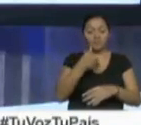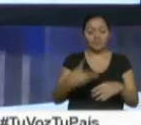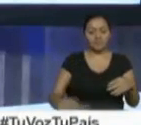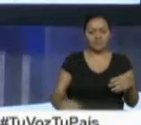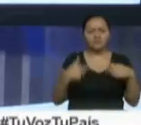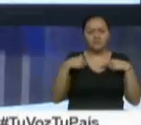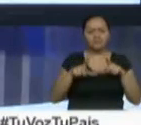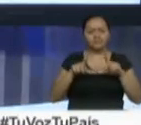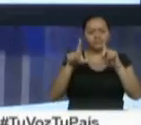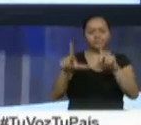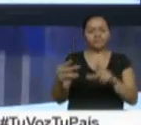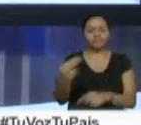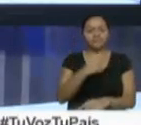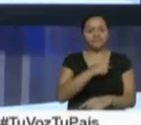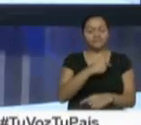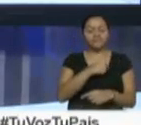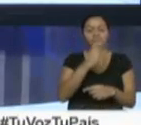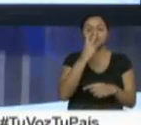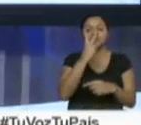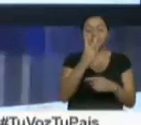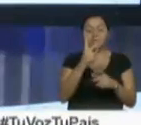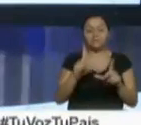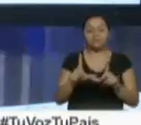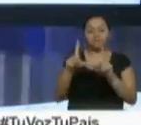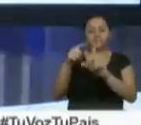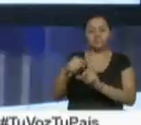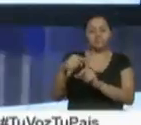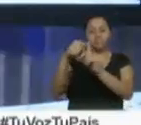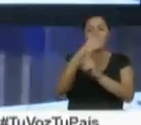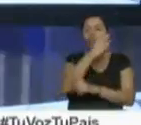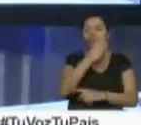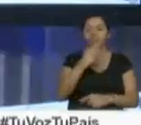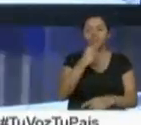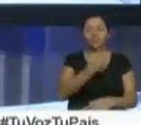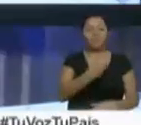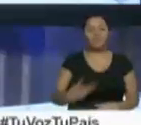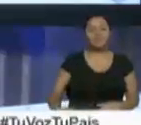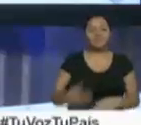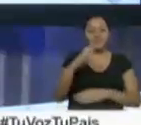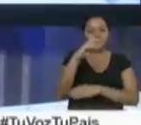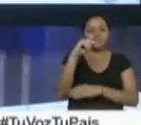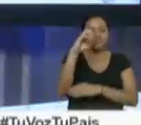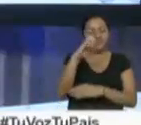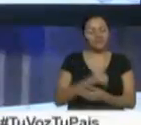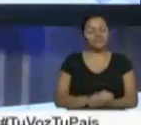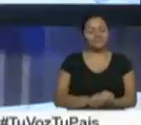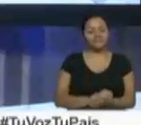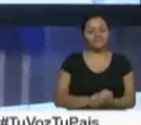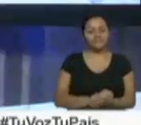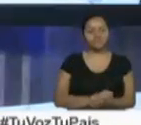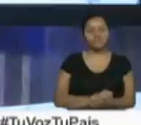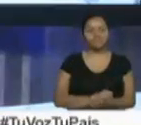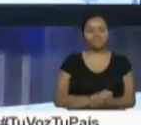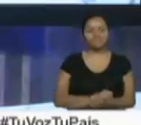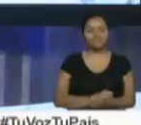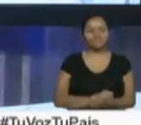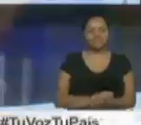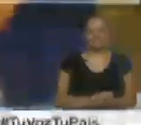condecoración en la Orden Nacional al Mérito en el grado de Gran Cruz a Juan Pablo Pozzo, presidente del Consejo Nacional